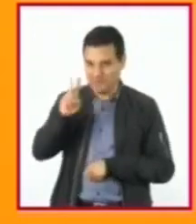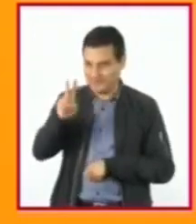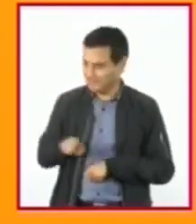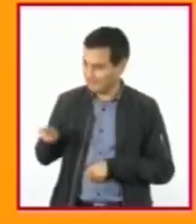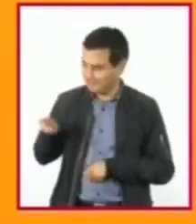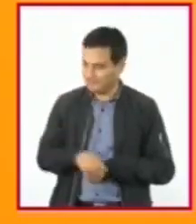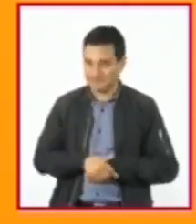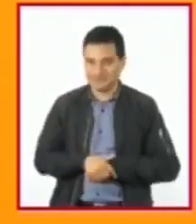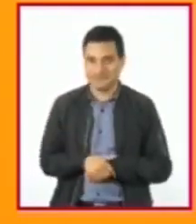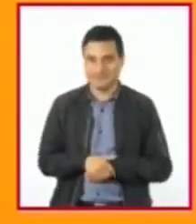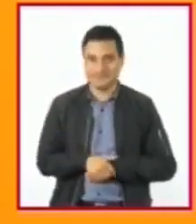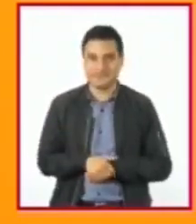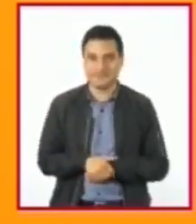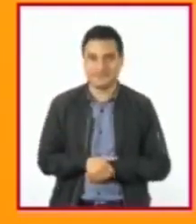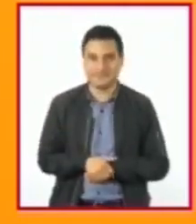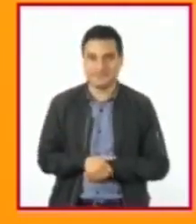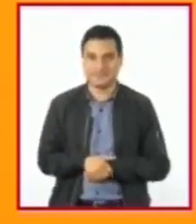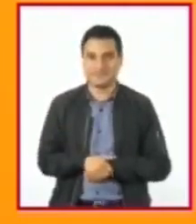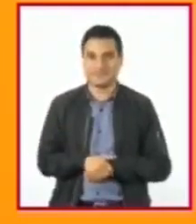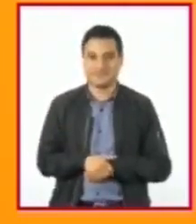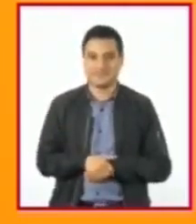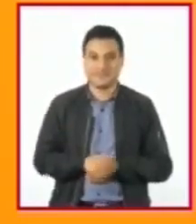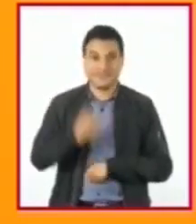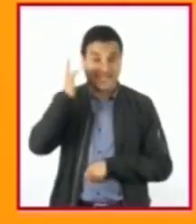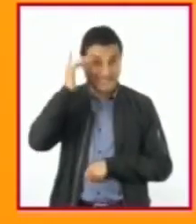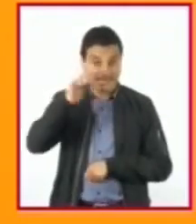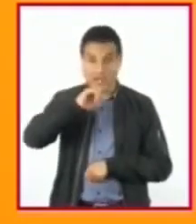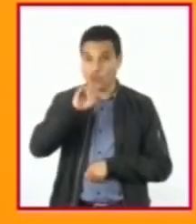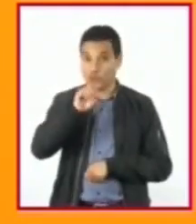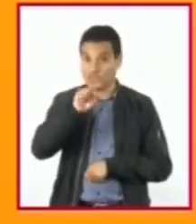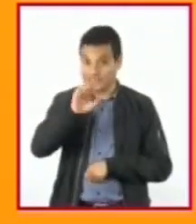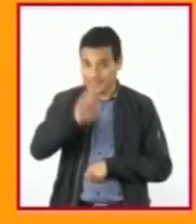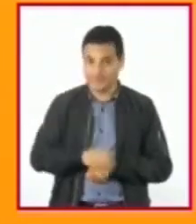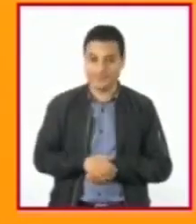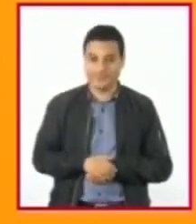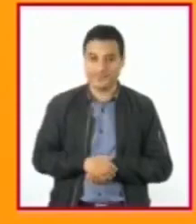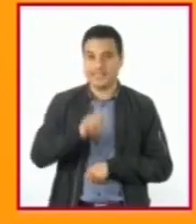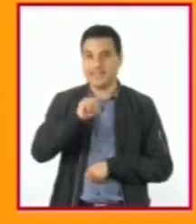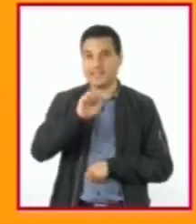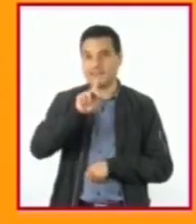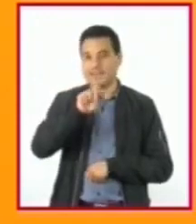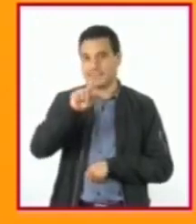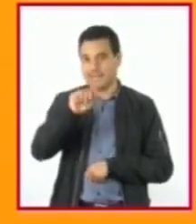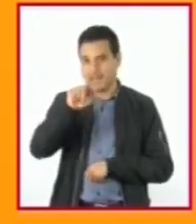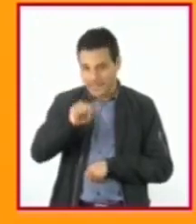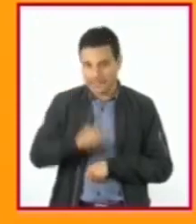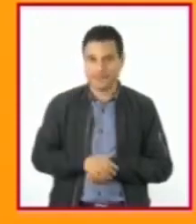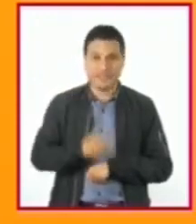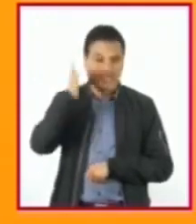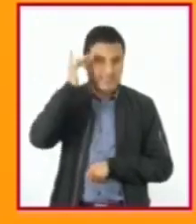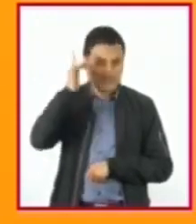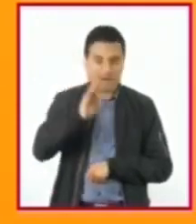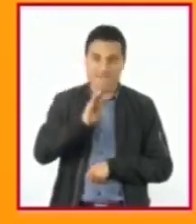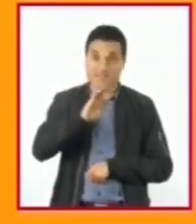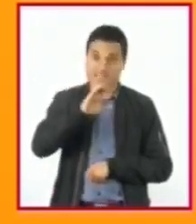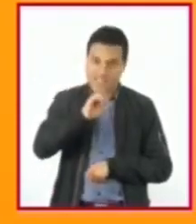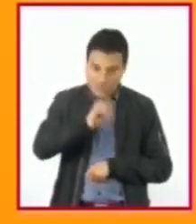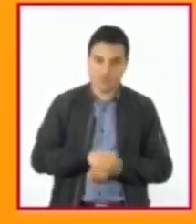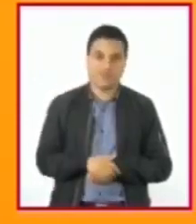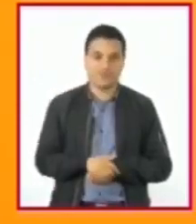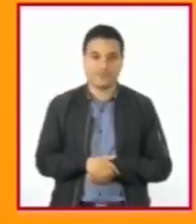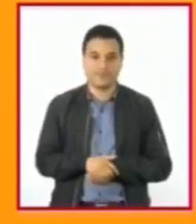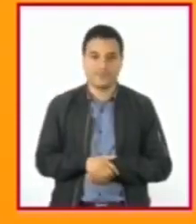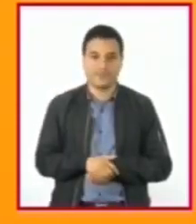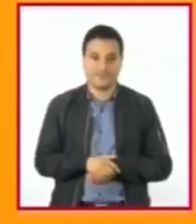Arteaga, Rincón de Romos, San José de Gracia, Tepesalá, San Francisco de los Romo